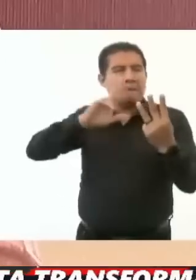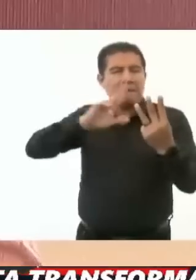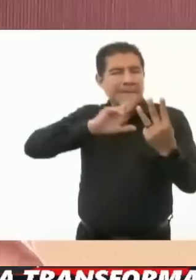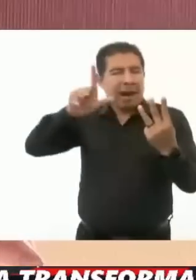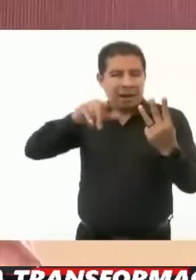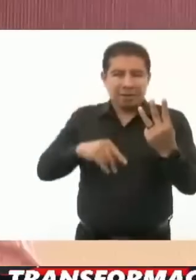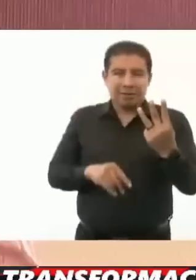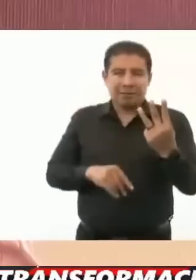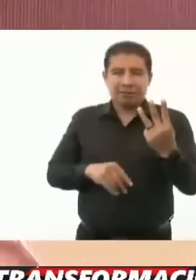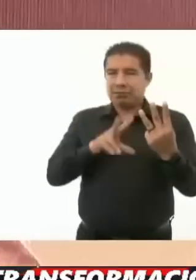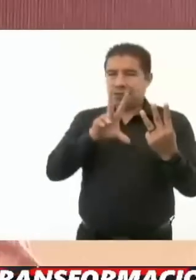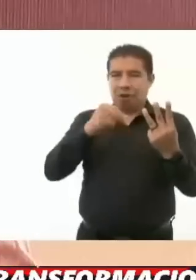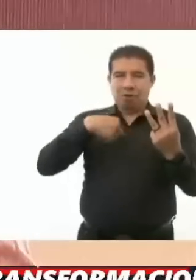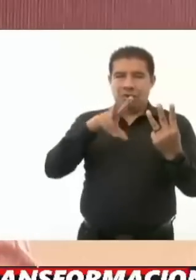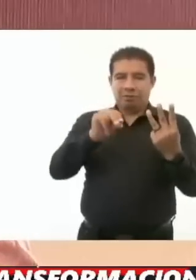No.